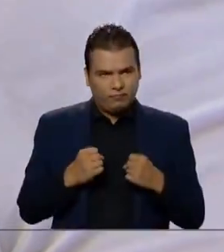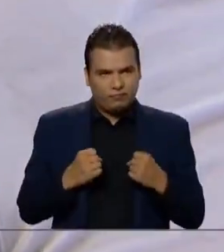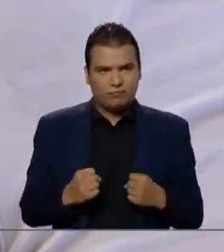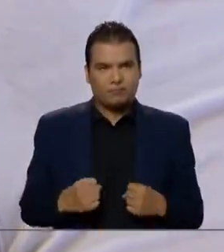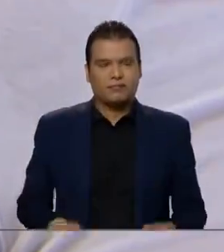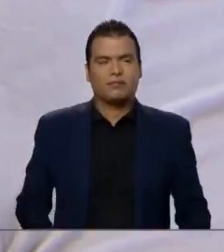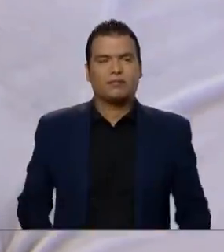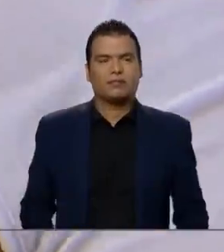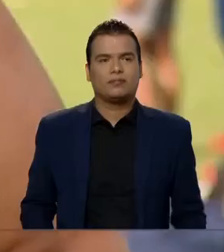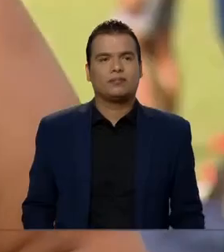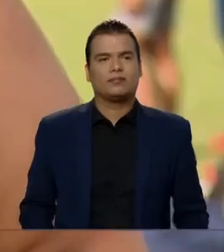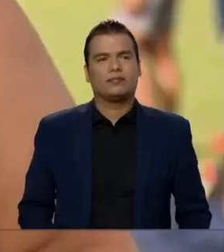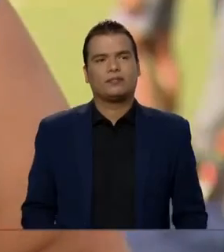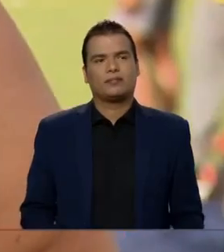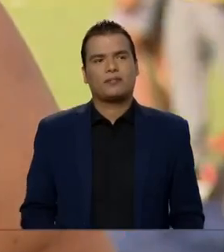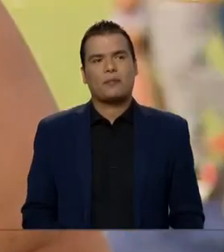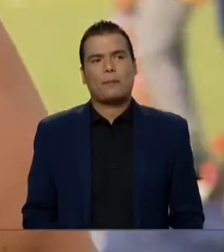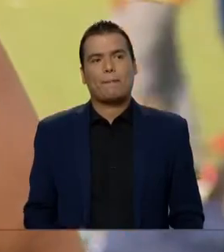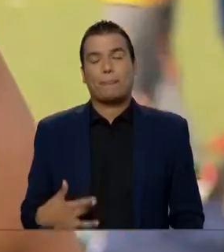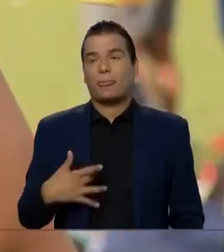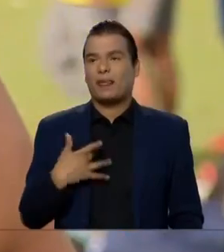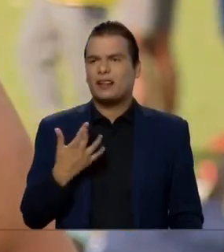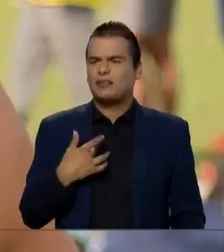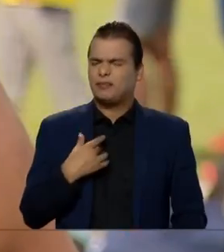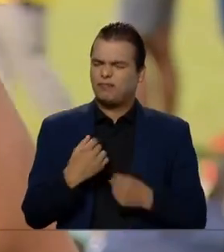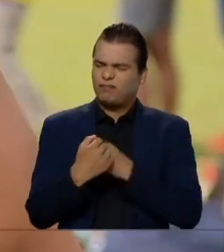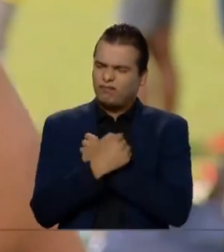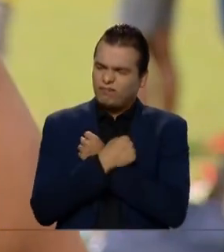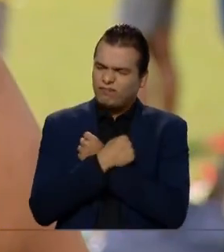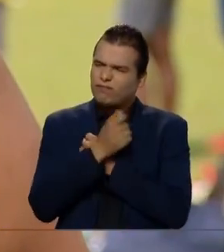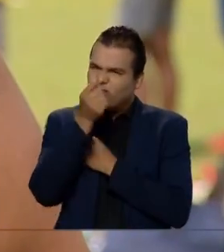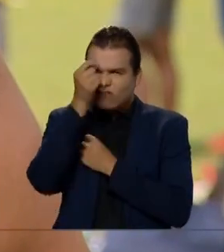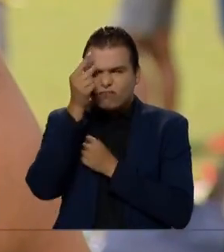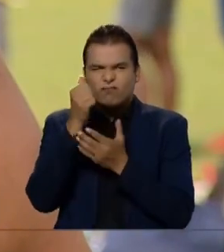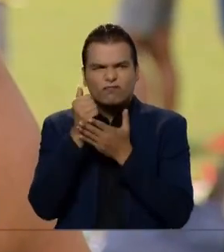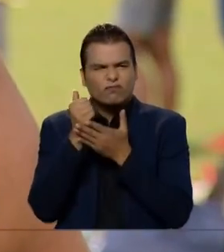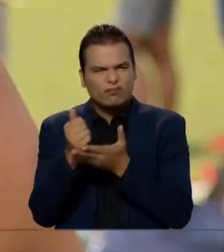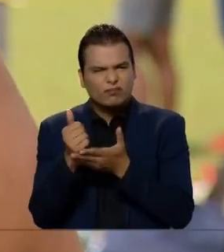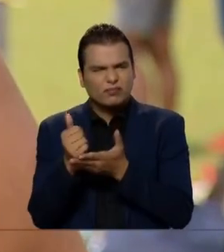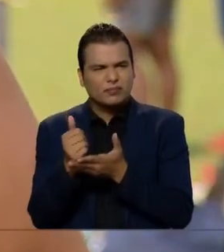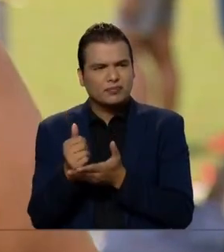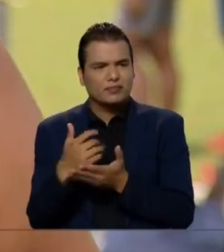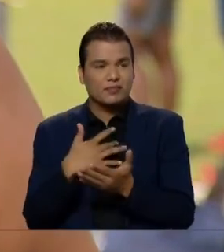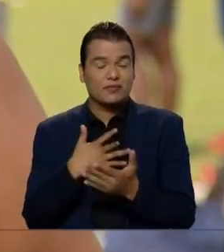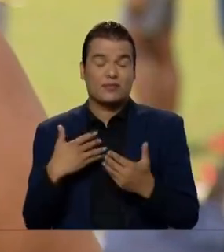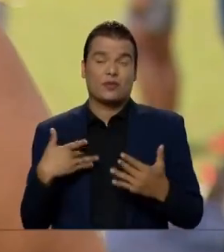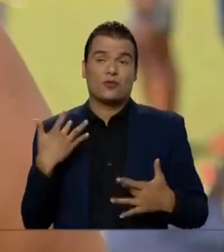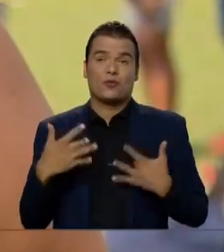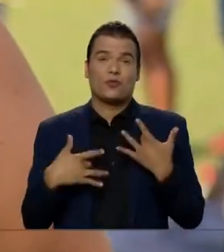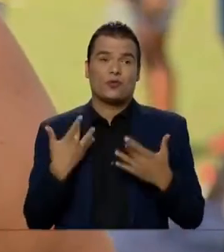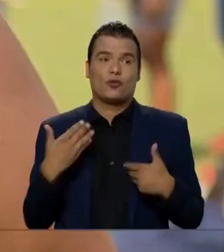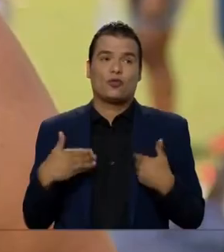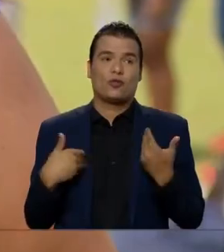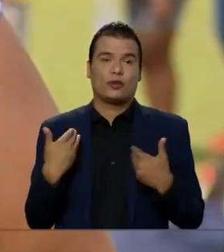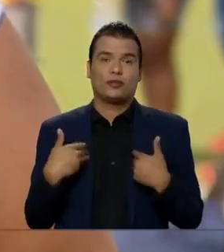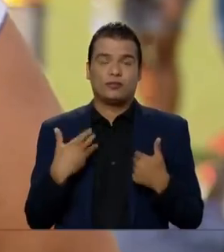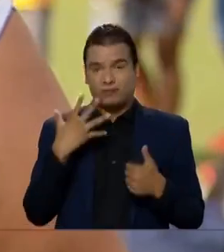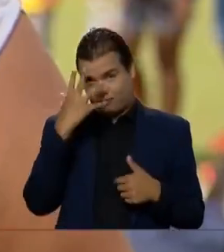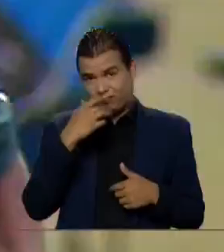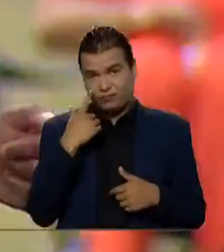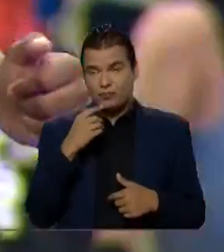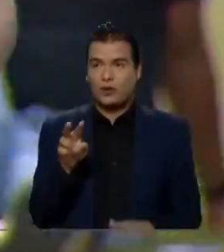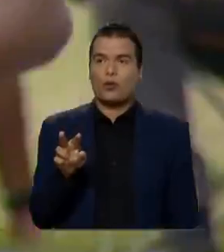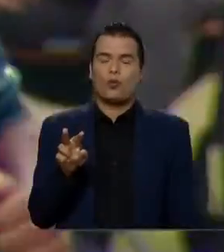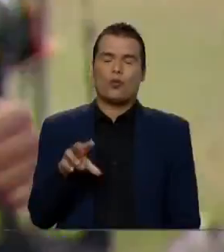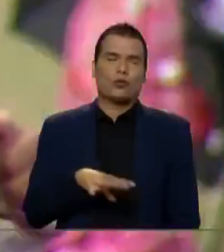atacar. Es amor, es como comprensión con él, es ayudarlo mucho, es alegría, la verdad, es muy bonito, verlo ahí